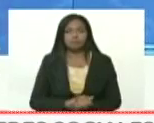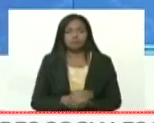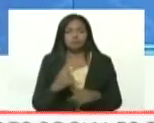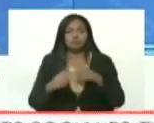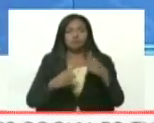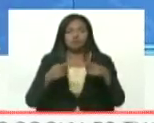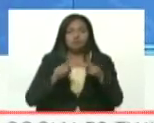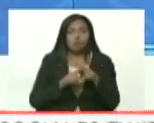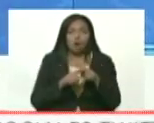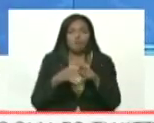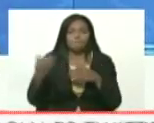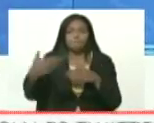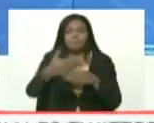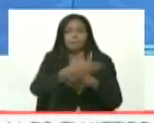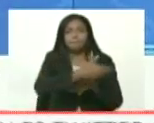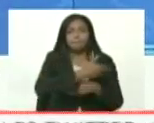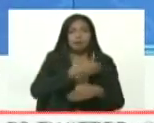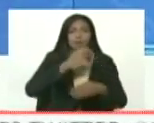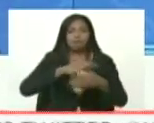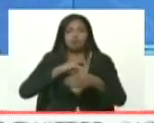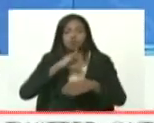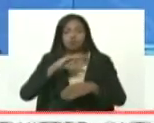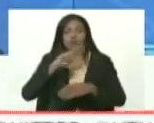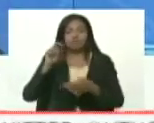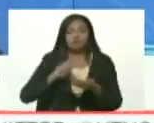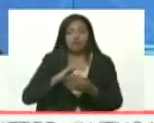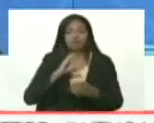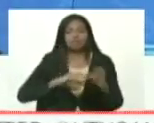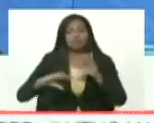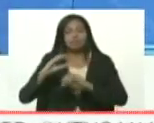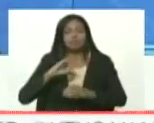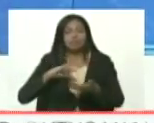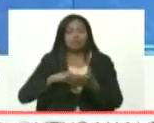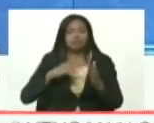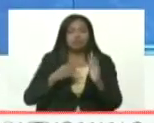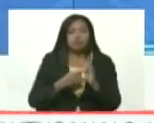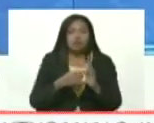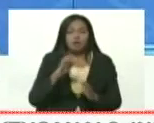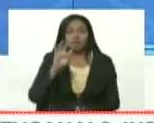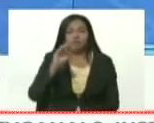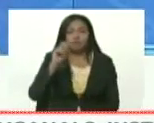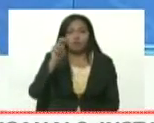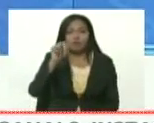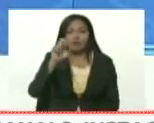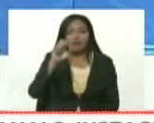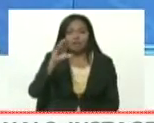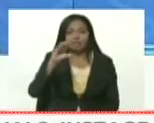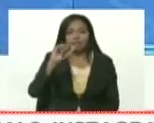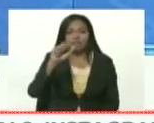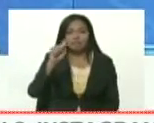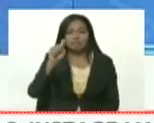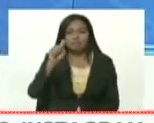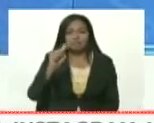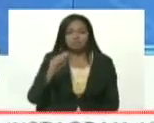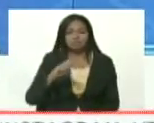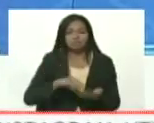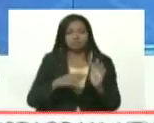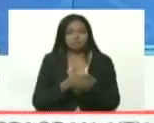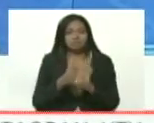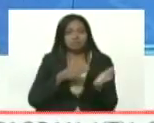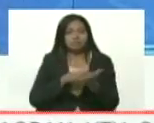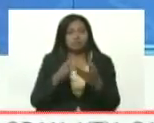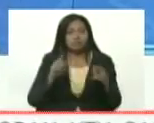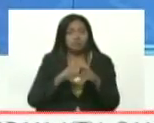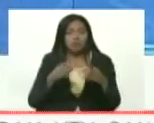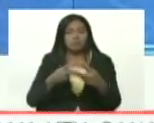Producto de la recaudación del Fondo Nacional de Ciencia y Tecnología, FONACYT, para garantizar